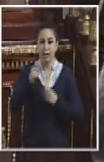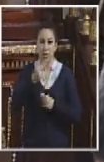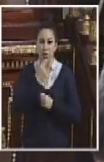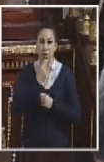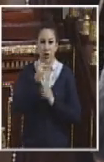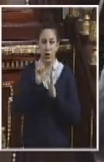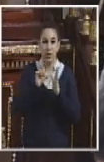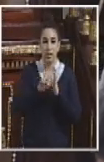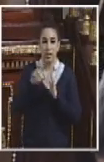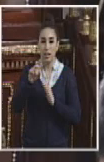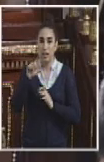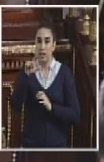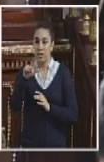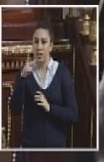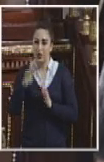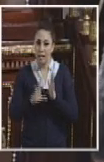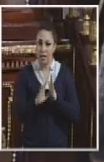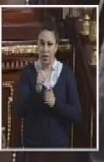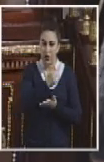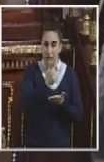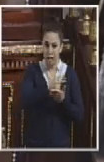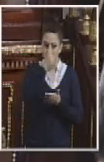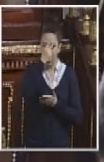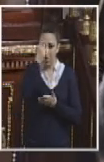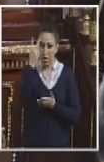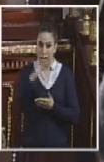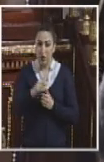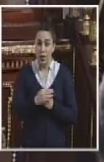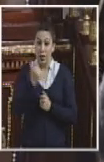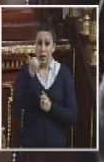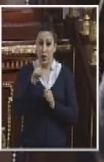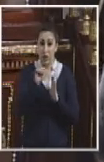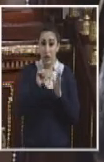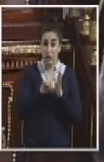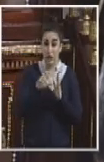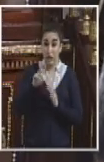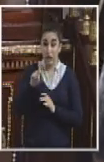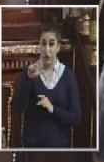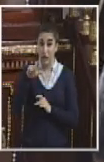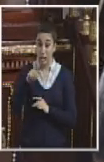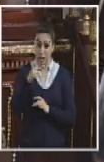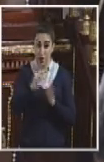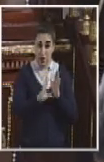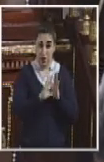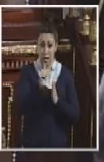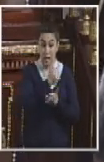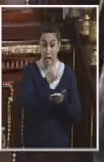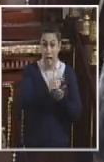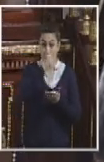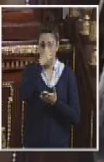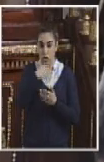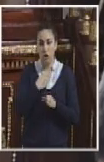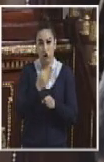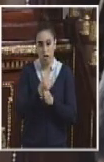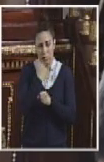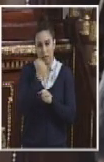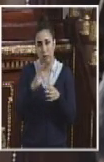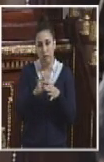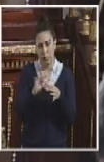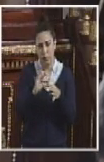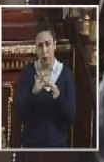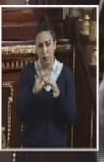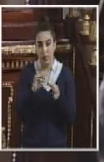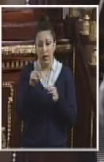artículo 37 de la Constitución. Y el artículo 37 de la Constitución solamente quiero señalar